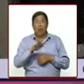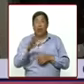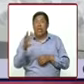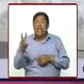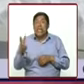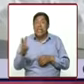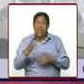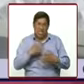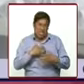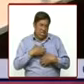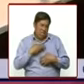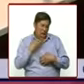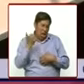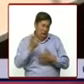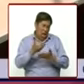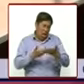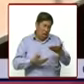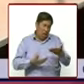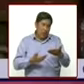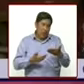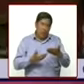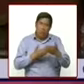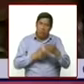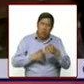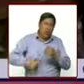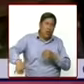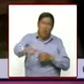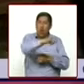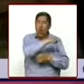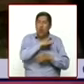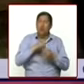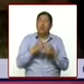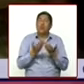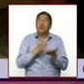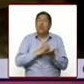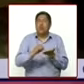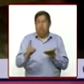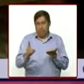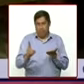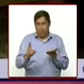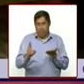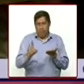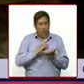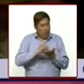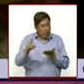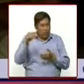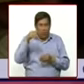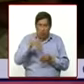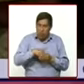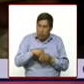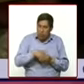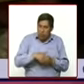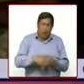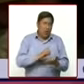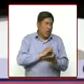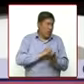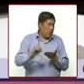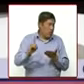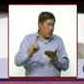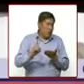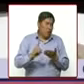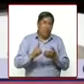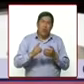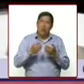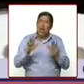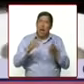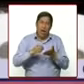46 accionantes, están los derechos colectivos de las demás personas. El derecho al voto, el derecho a los